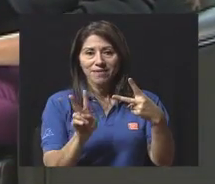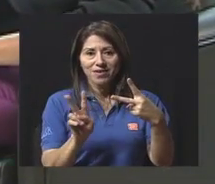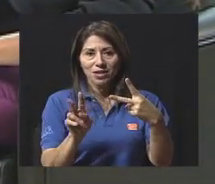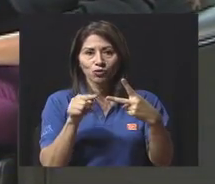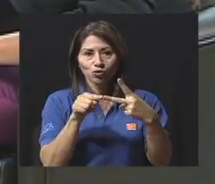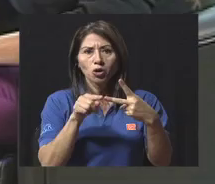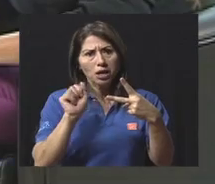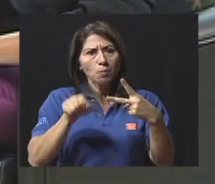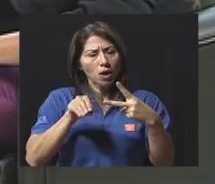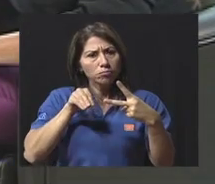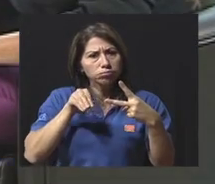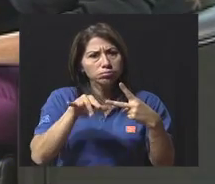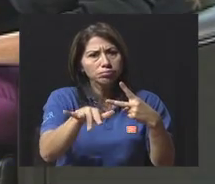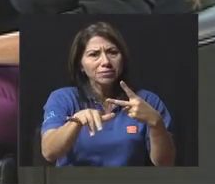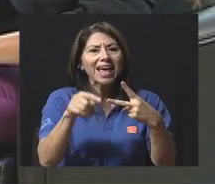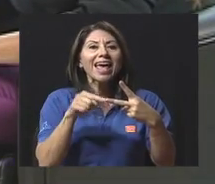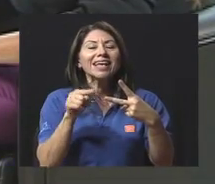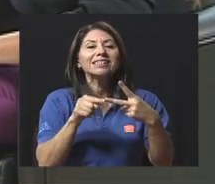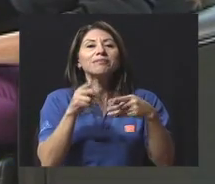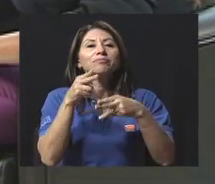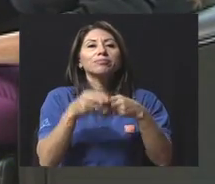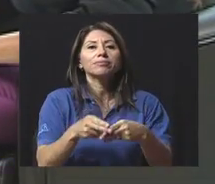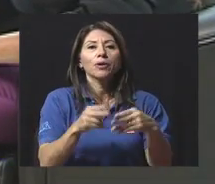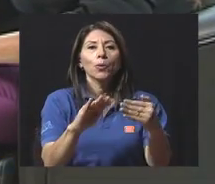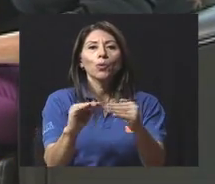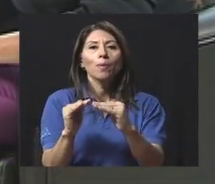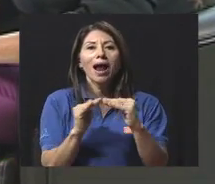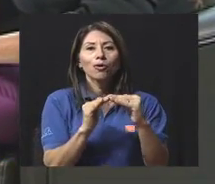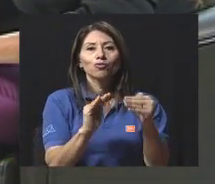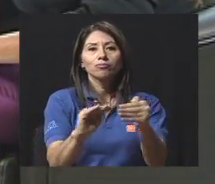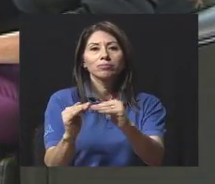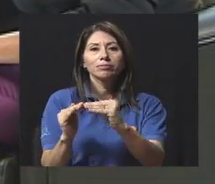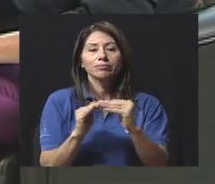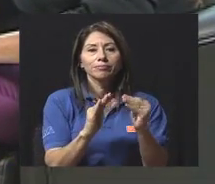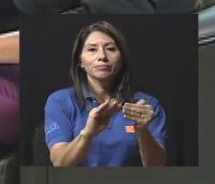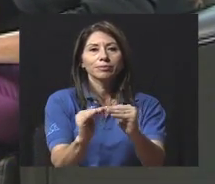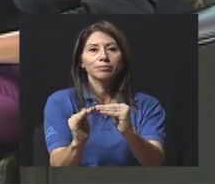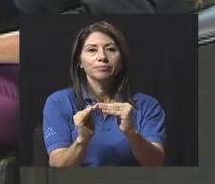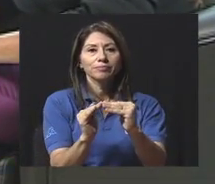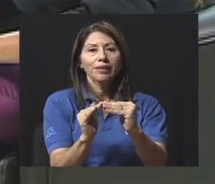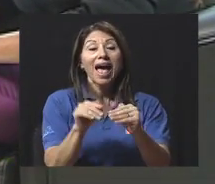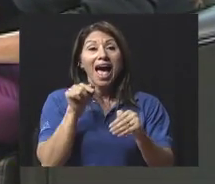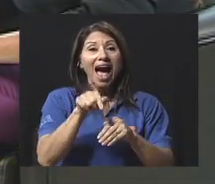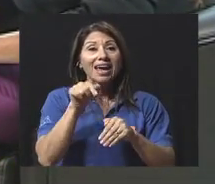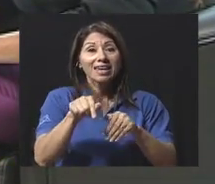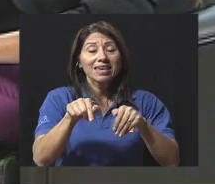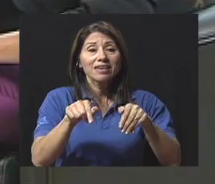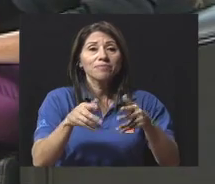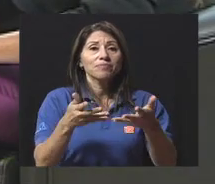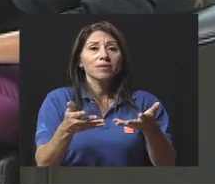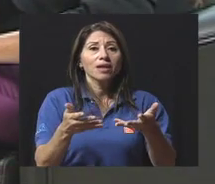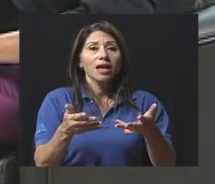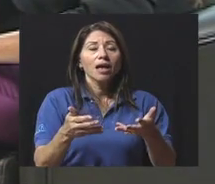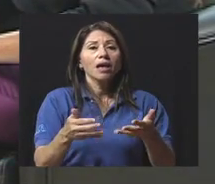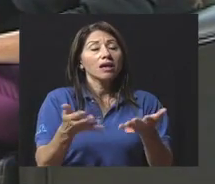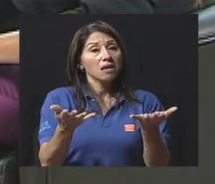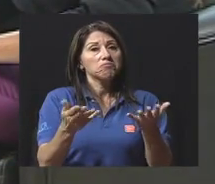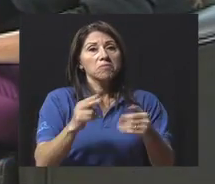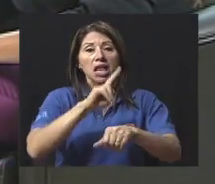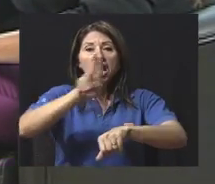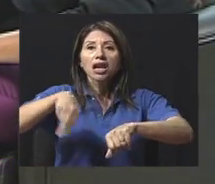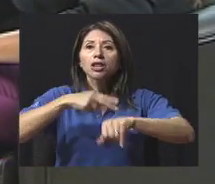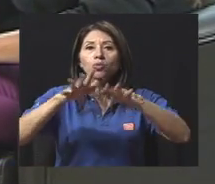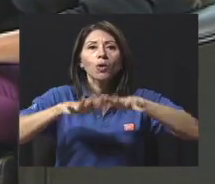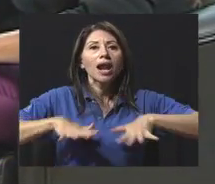de ciclo de transmisión del virus es un ciclo urbano entonces aquí quienes van a mantener el virus en la